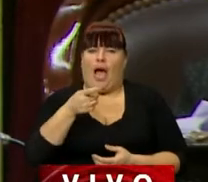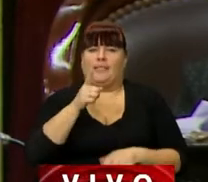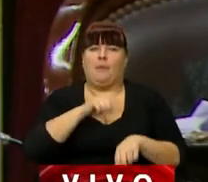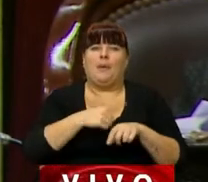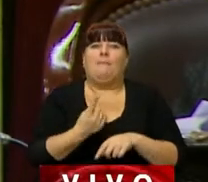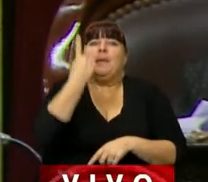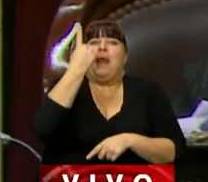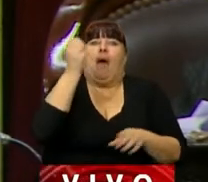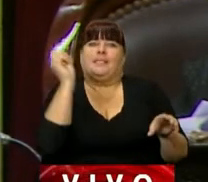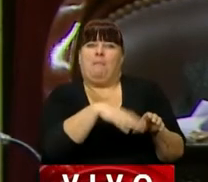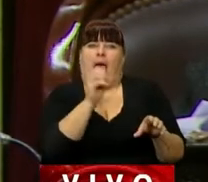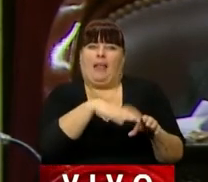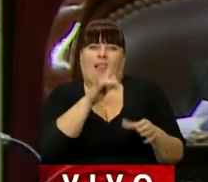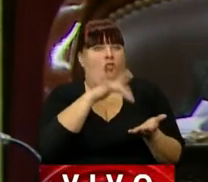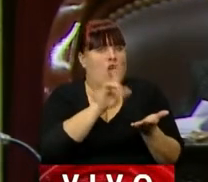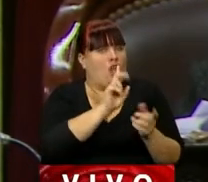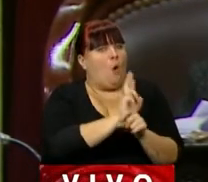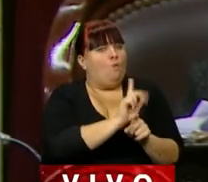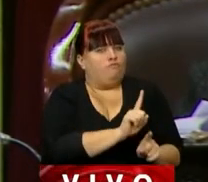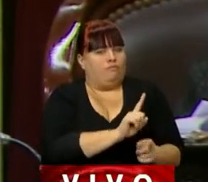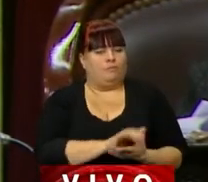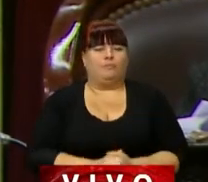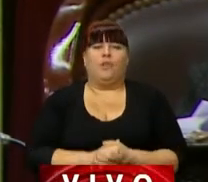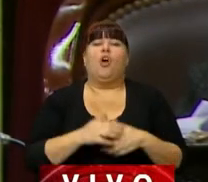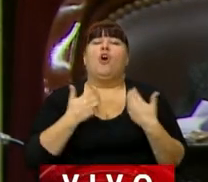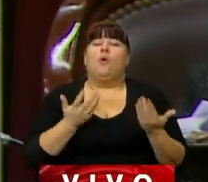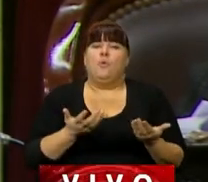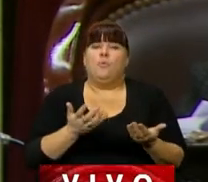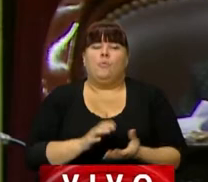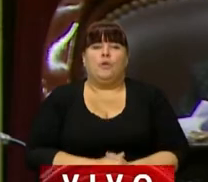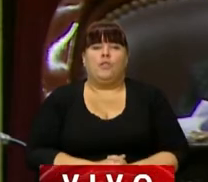tuvo ese primer fideicomiso. Por eso,